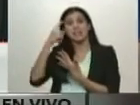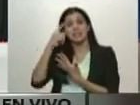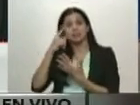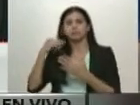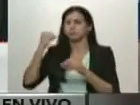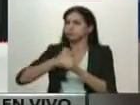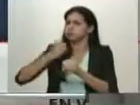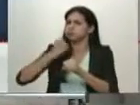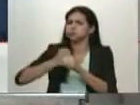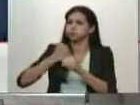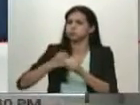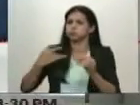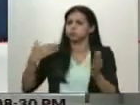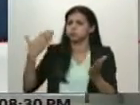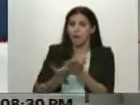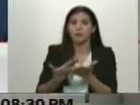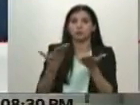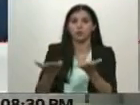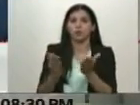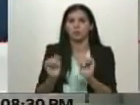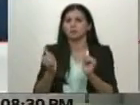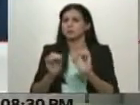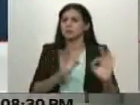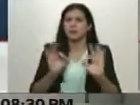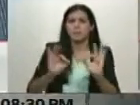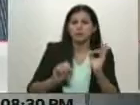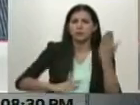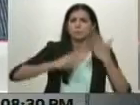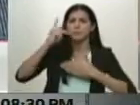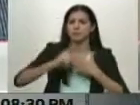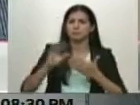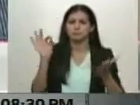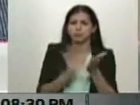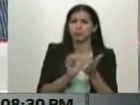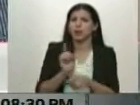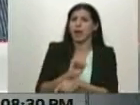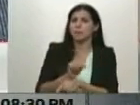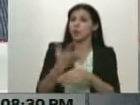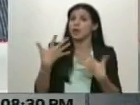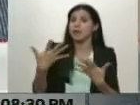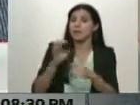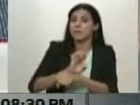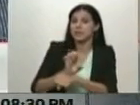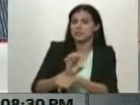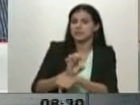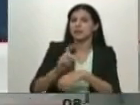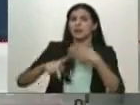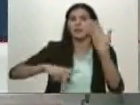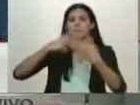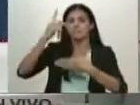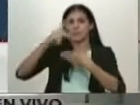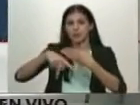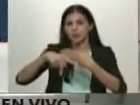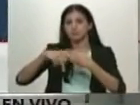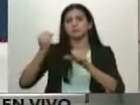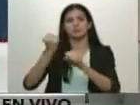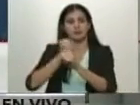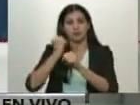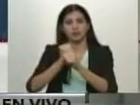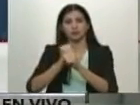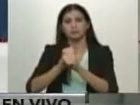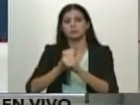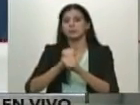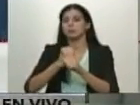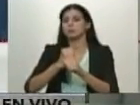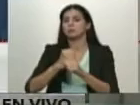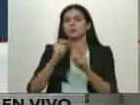tras día, activando planes inmediatos de emergencia y planes de trabajo de mediano